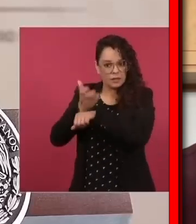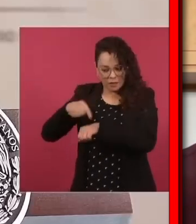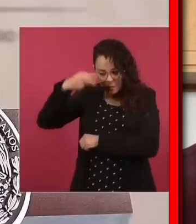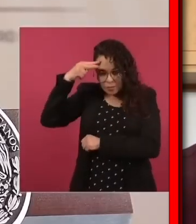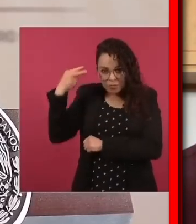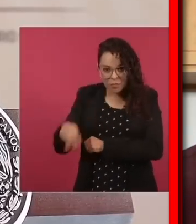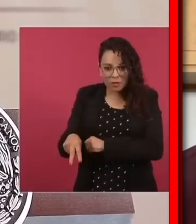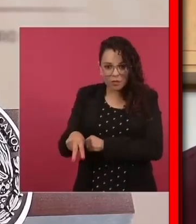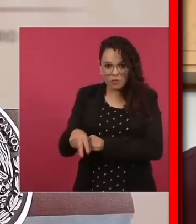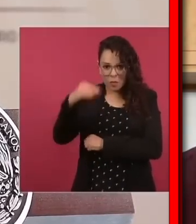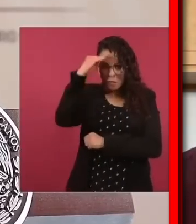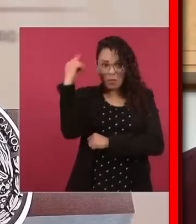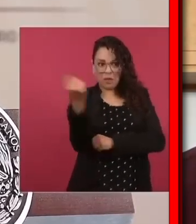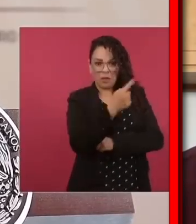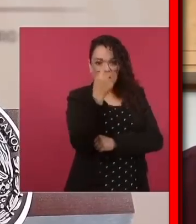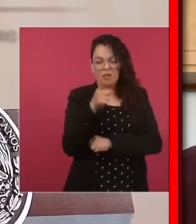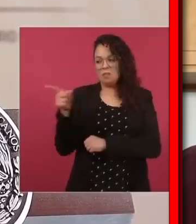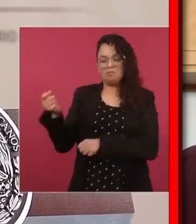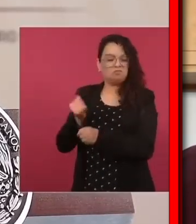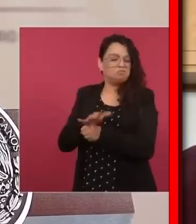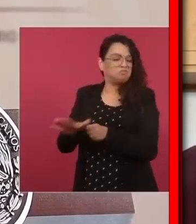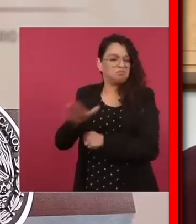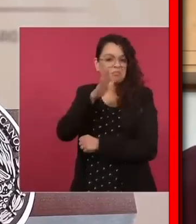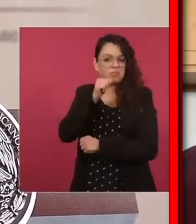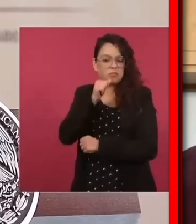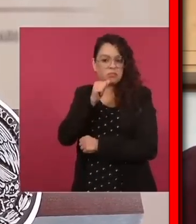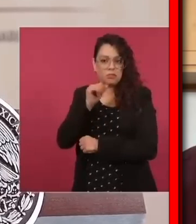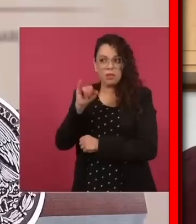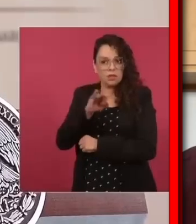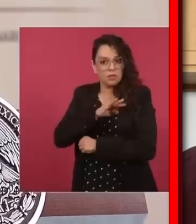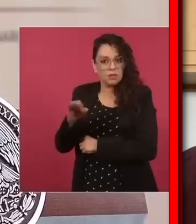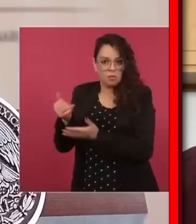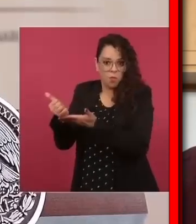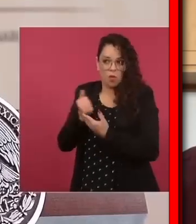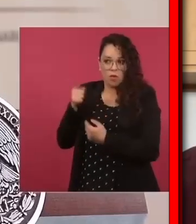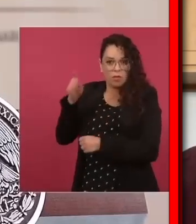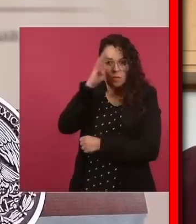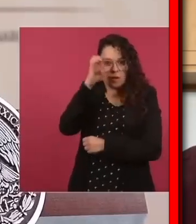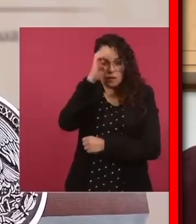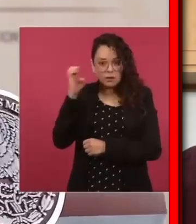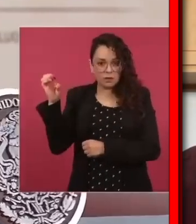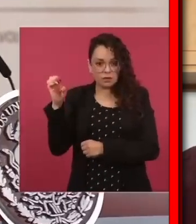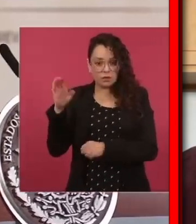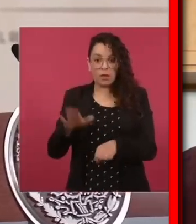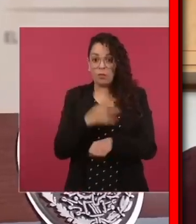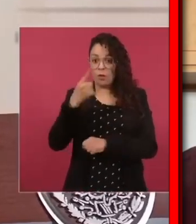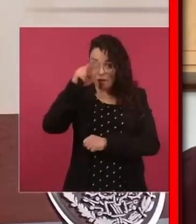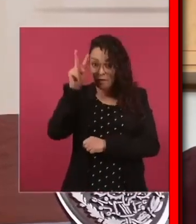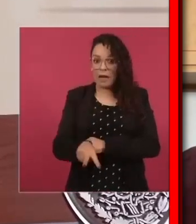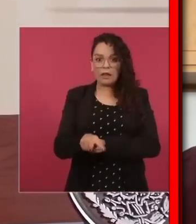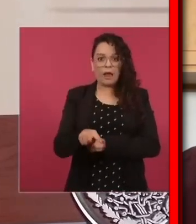anécdotas de cómo al principio, pues él no quería lo del